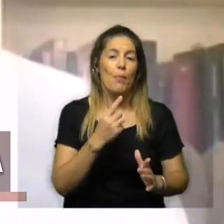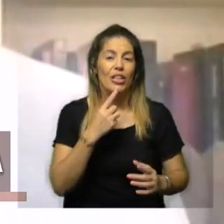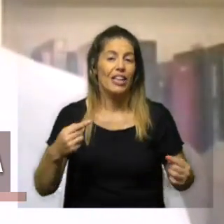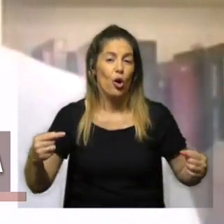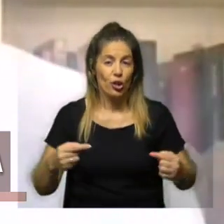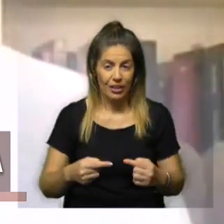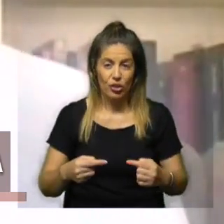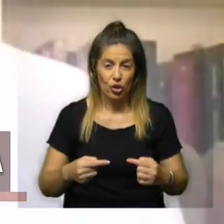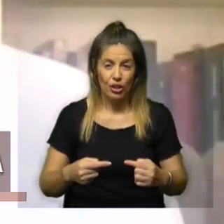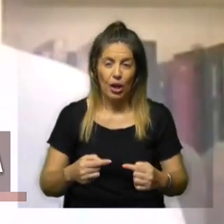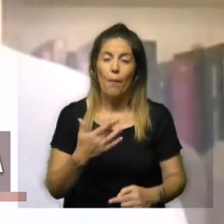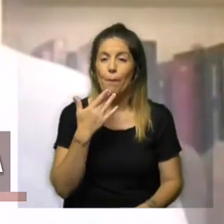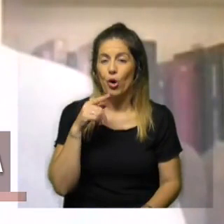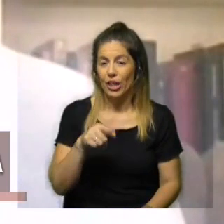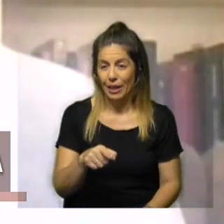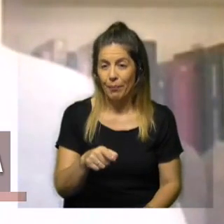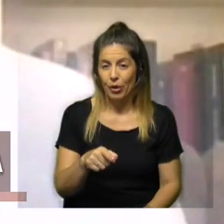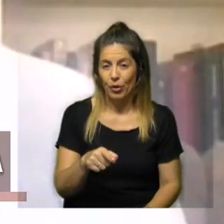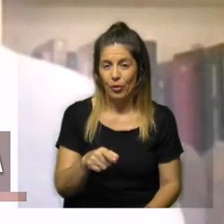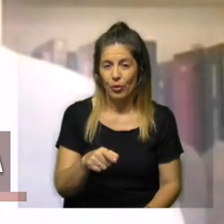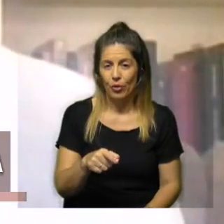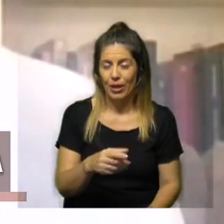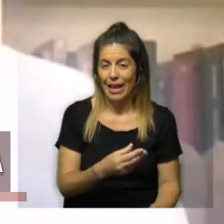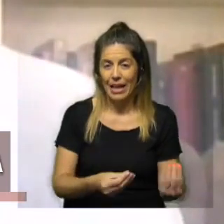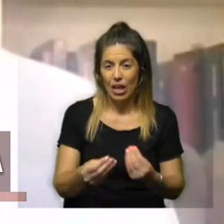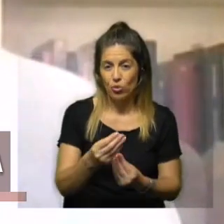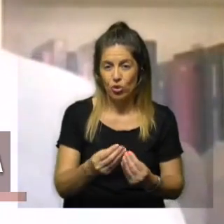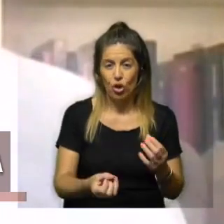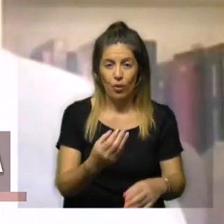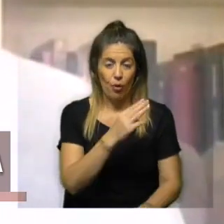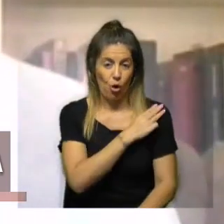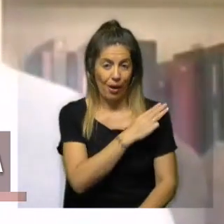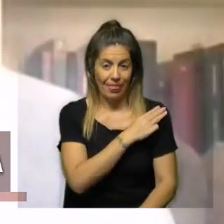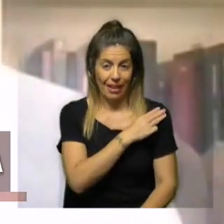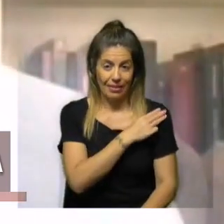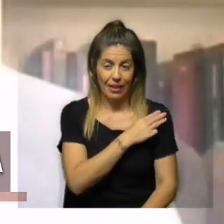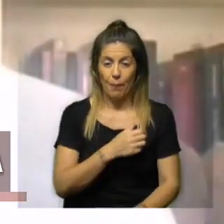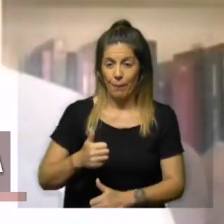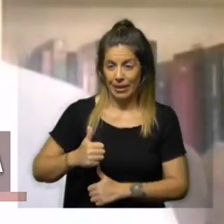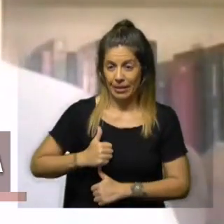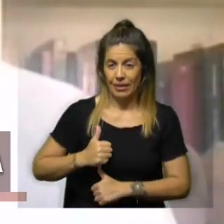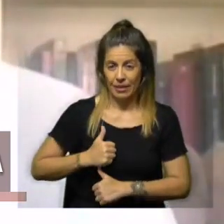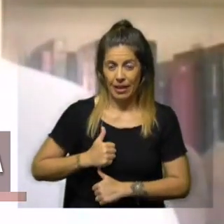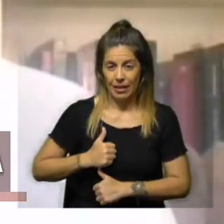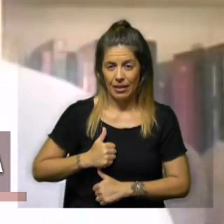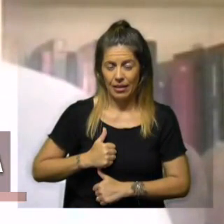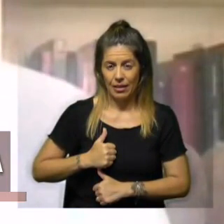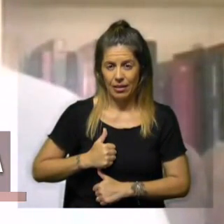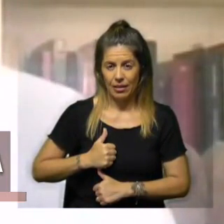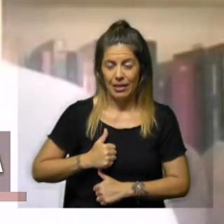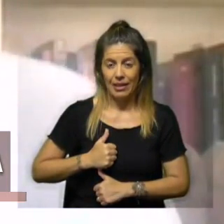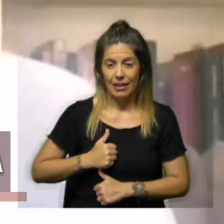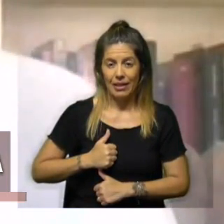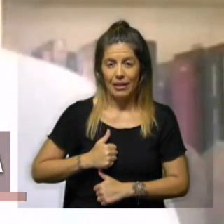por ejemplo, en el caso de la asunción de los nuevos comandantes de las fuerzas, en este último mes, en el principio del gobierno